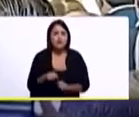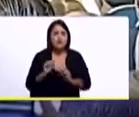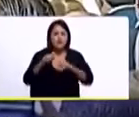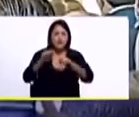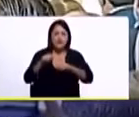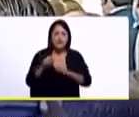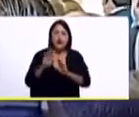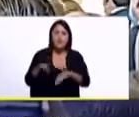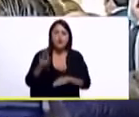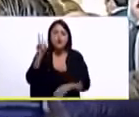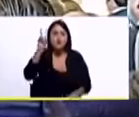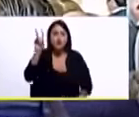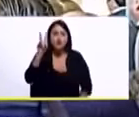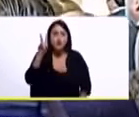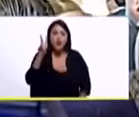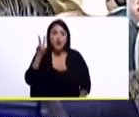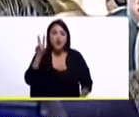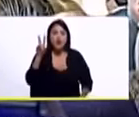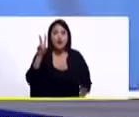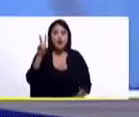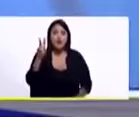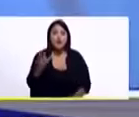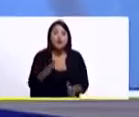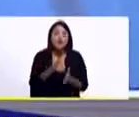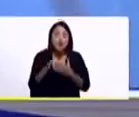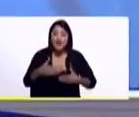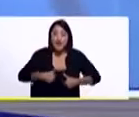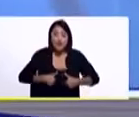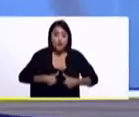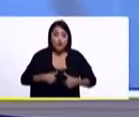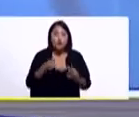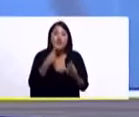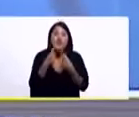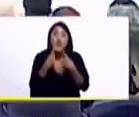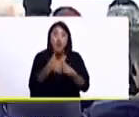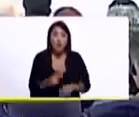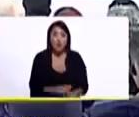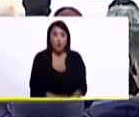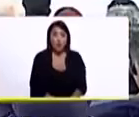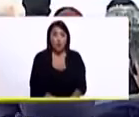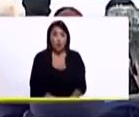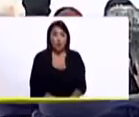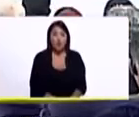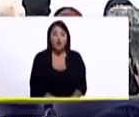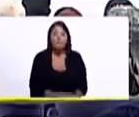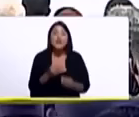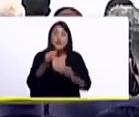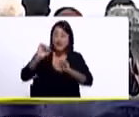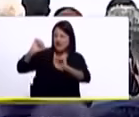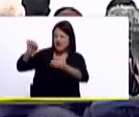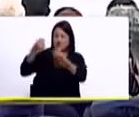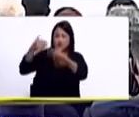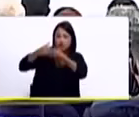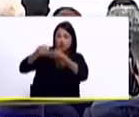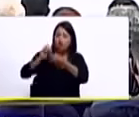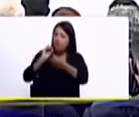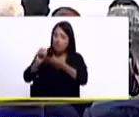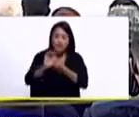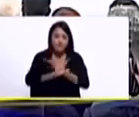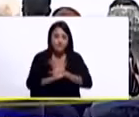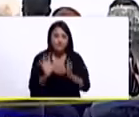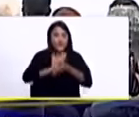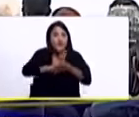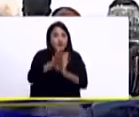a Venezuela en este esfuerzo por que quede libre de sanciones, una Venezuela libre de